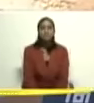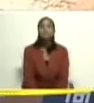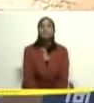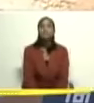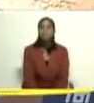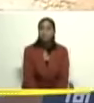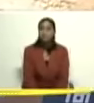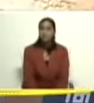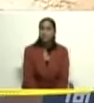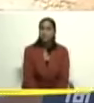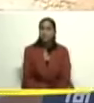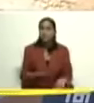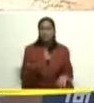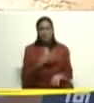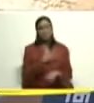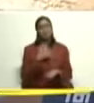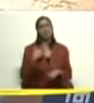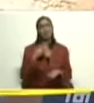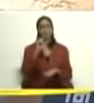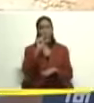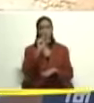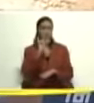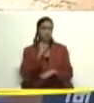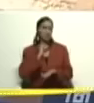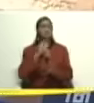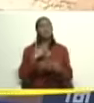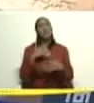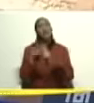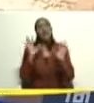conformarse con lo mínimo. No, ya trabajé, no, ya hice.